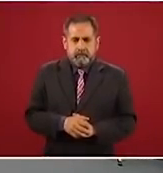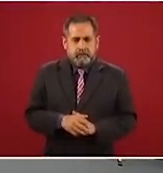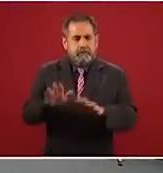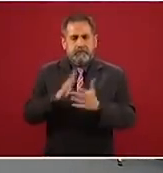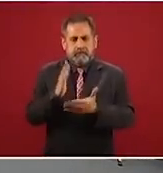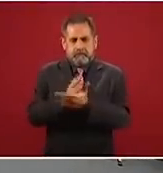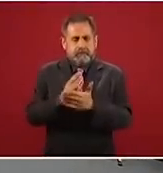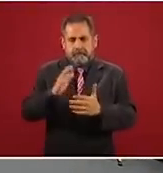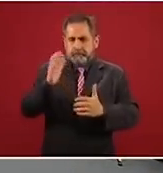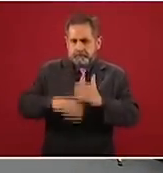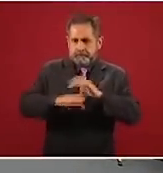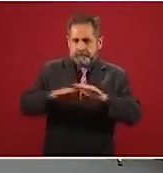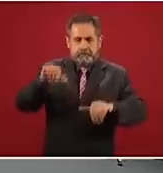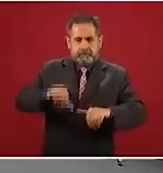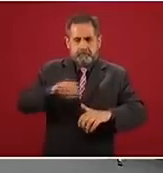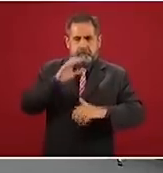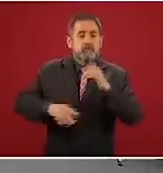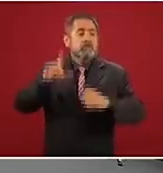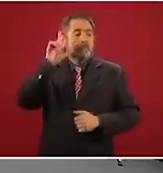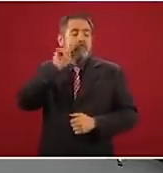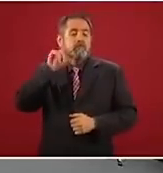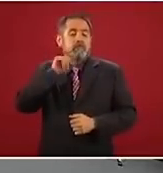hasta aquí llegamos hoy.